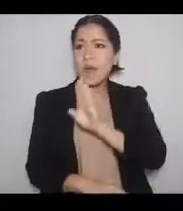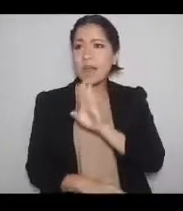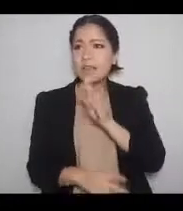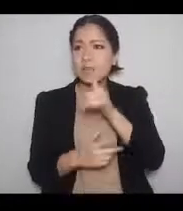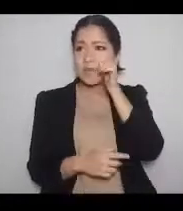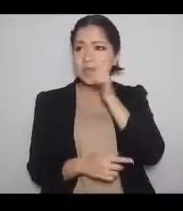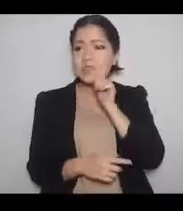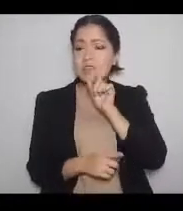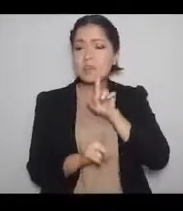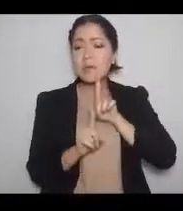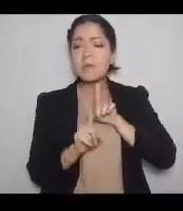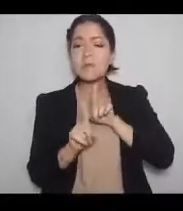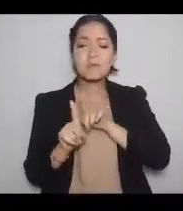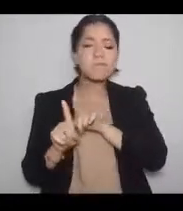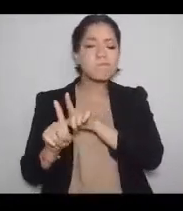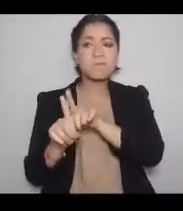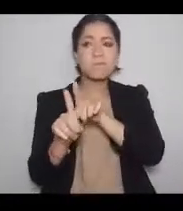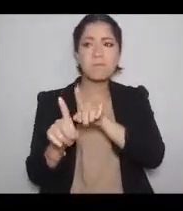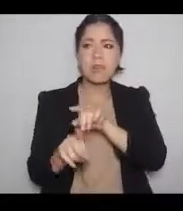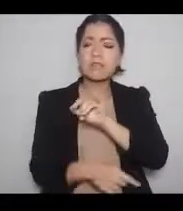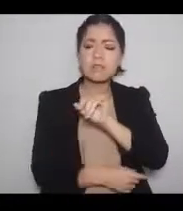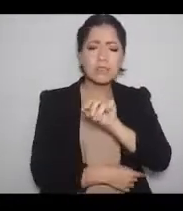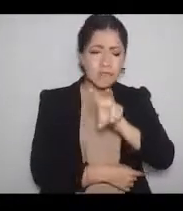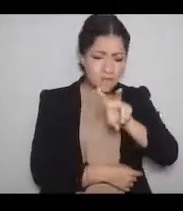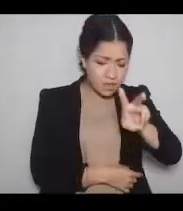¿Me darás las tablas?